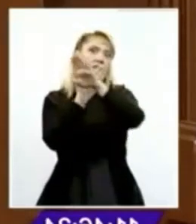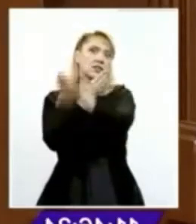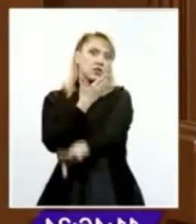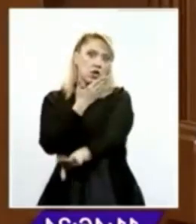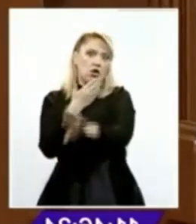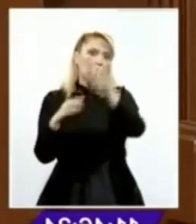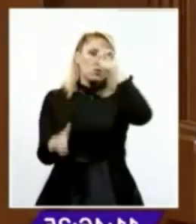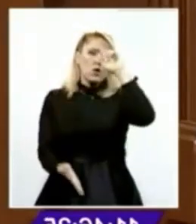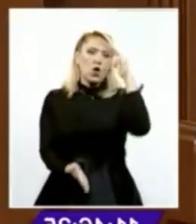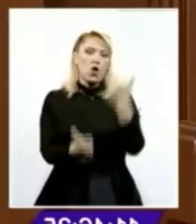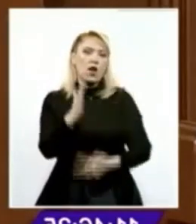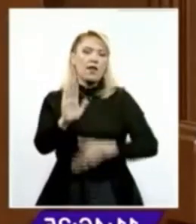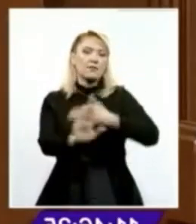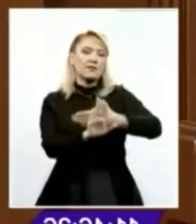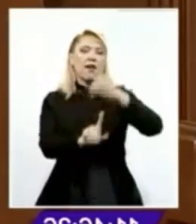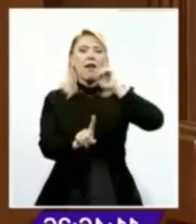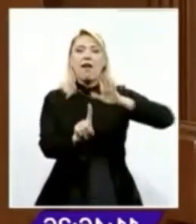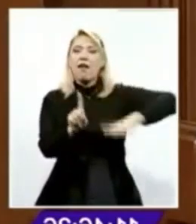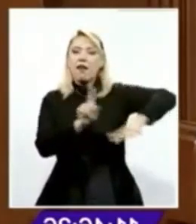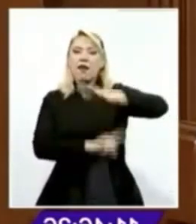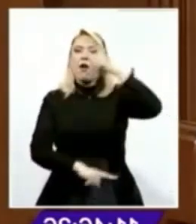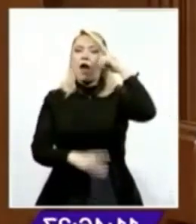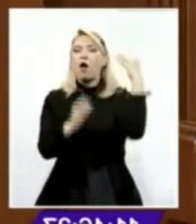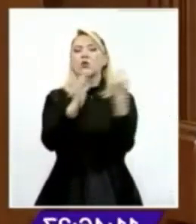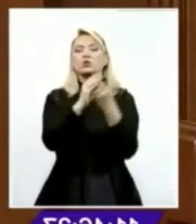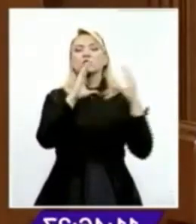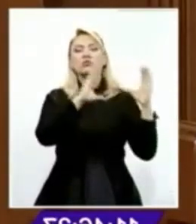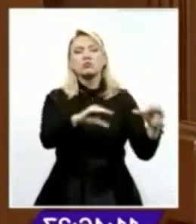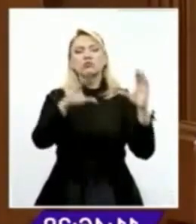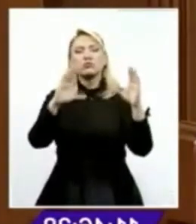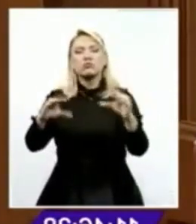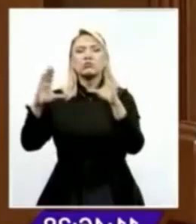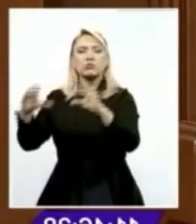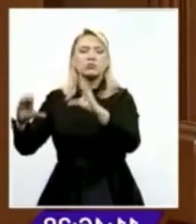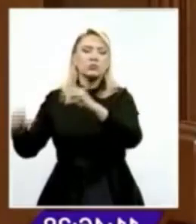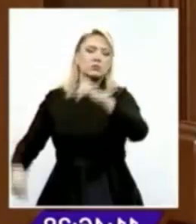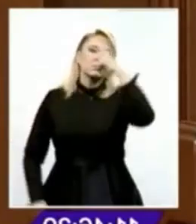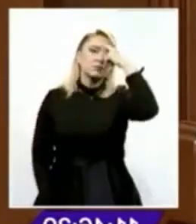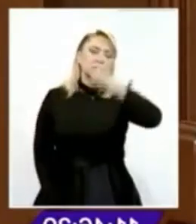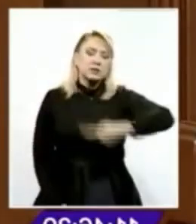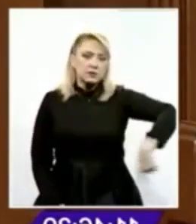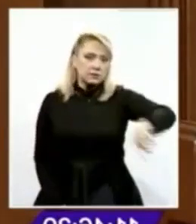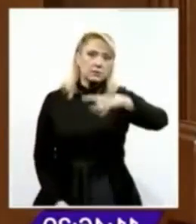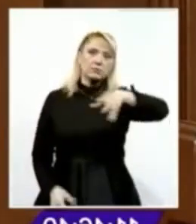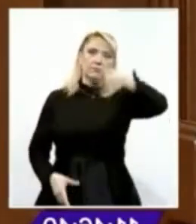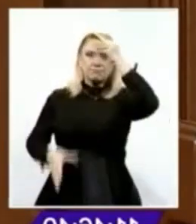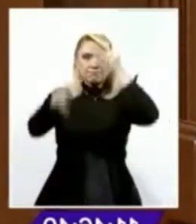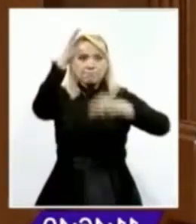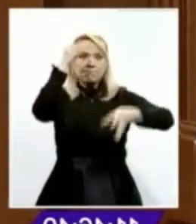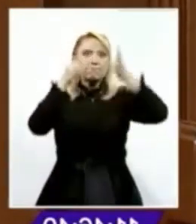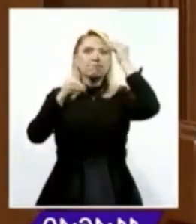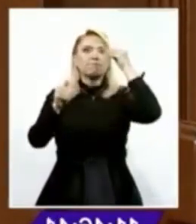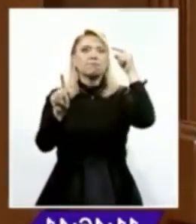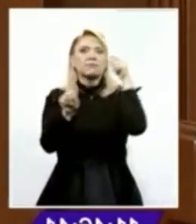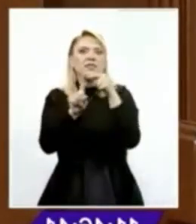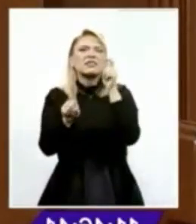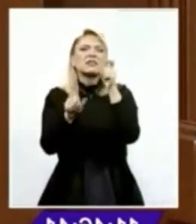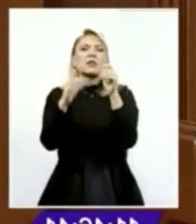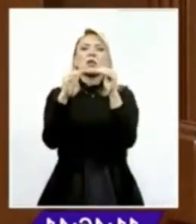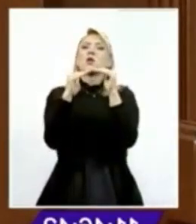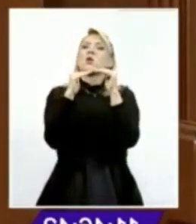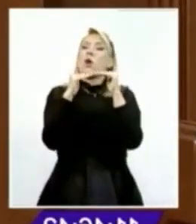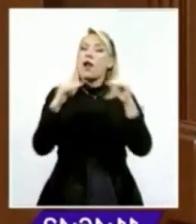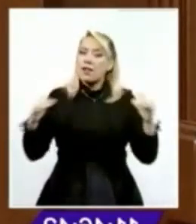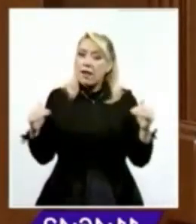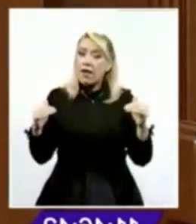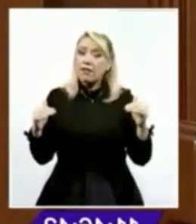se impartieron cursos con el objeto de proporcionar conocimientos básicos sobre igualdad